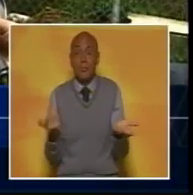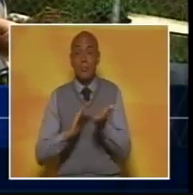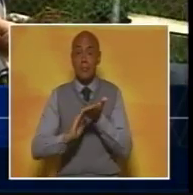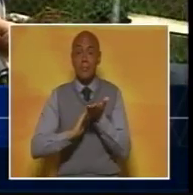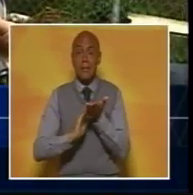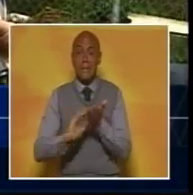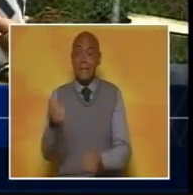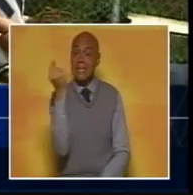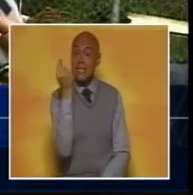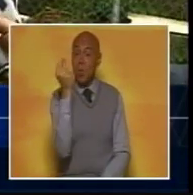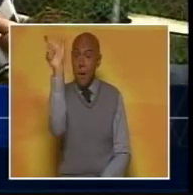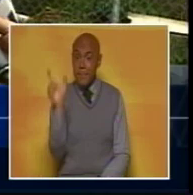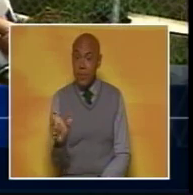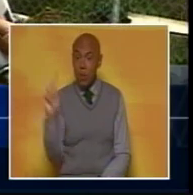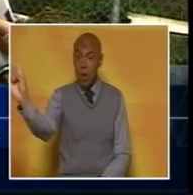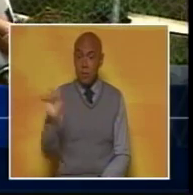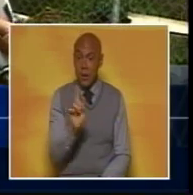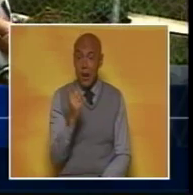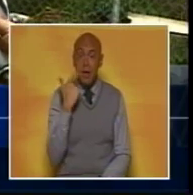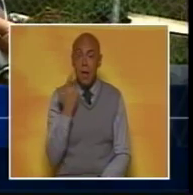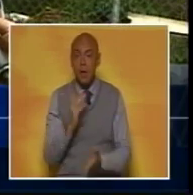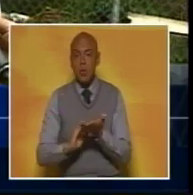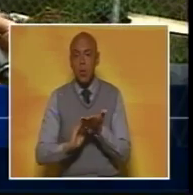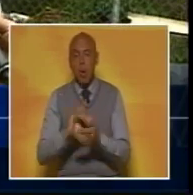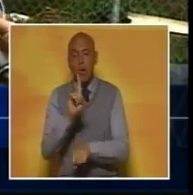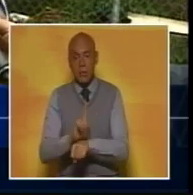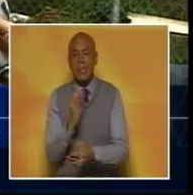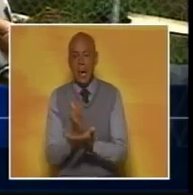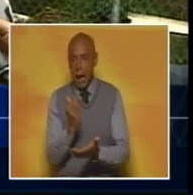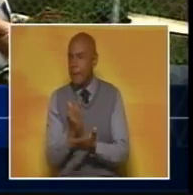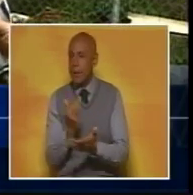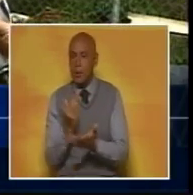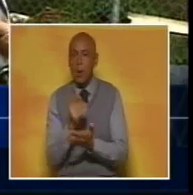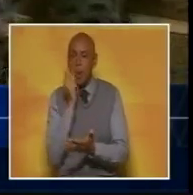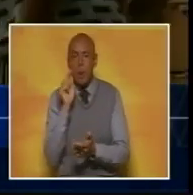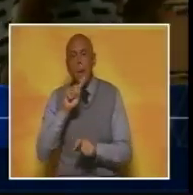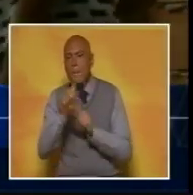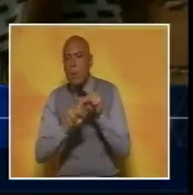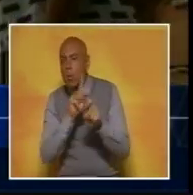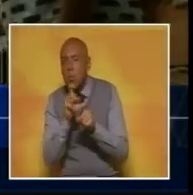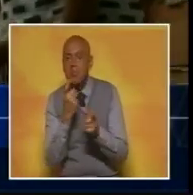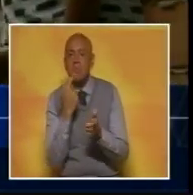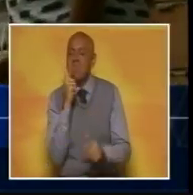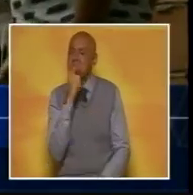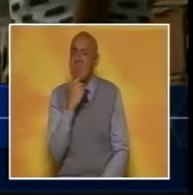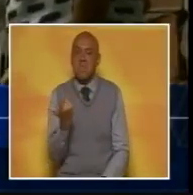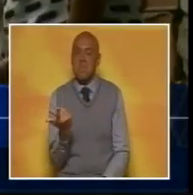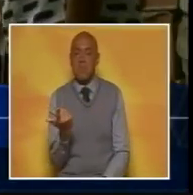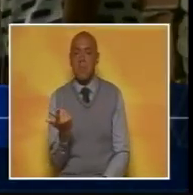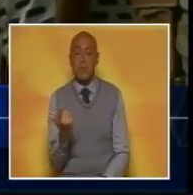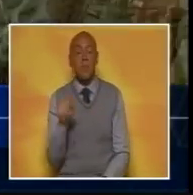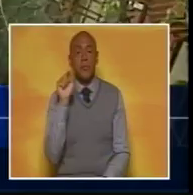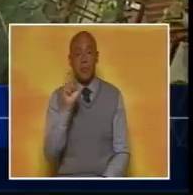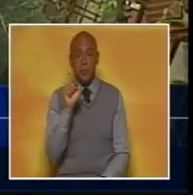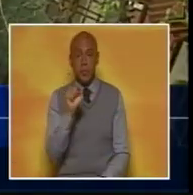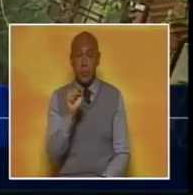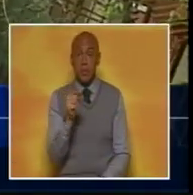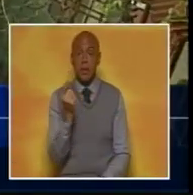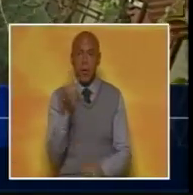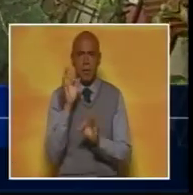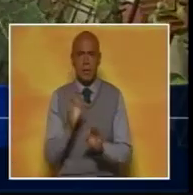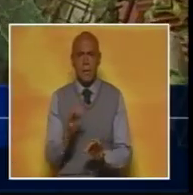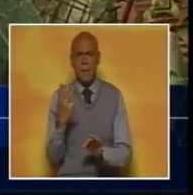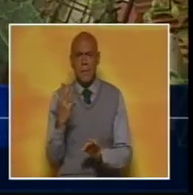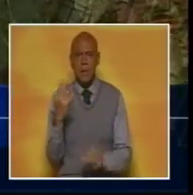se ha abocado. Entran, hacen censo, los bomberos, riesgo. Afirmaron también que esta es una problemática que data